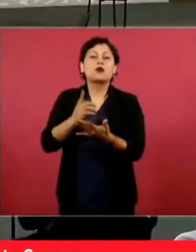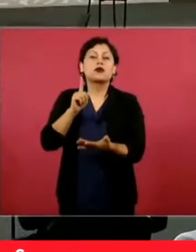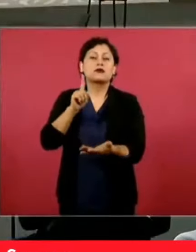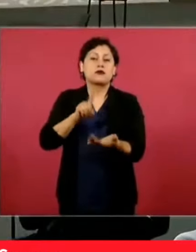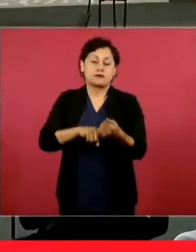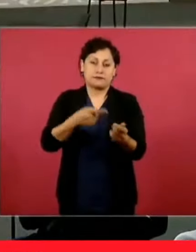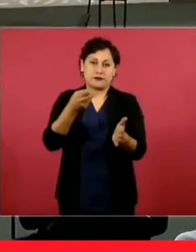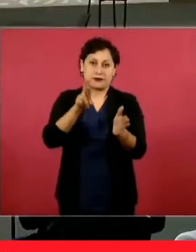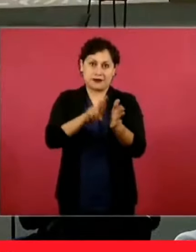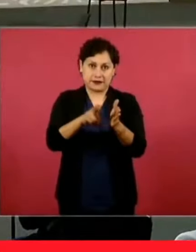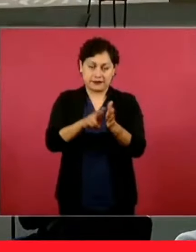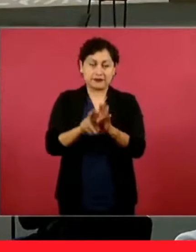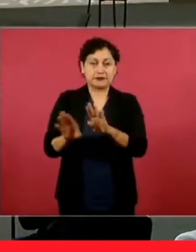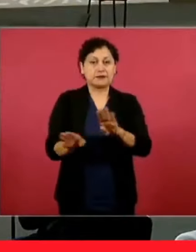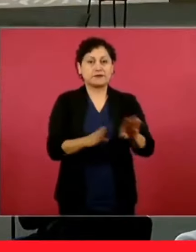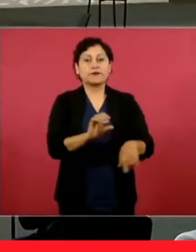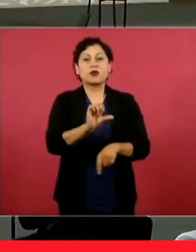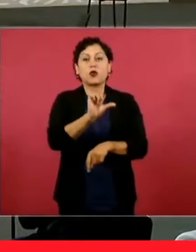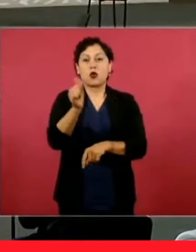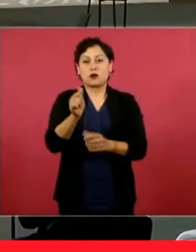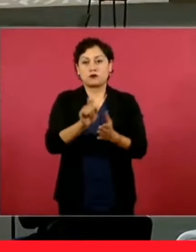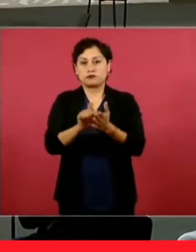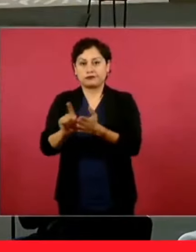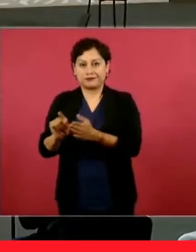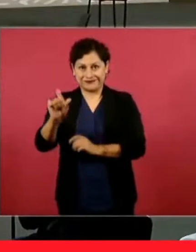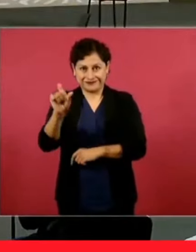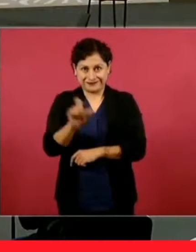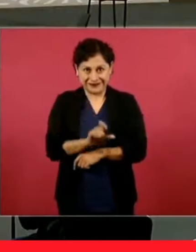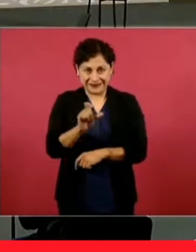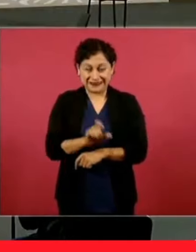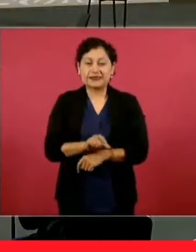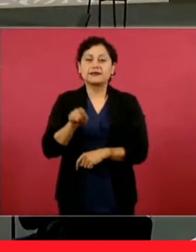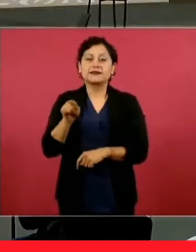la red X, antes Twitter, tenemos